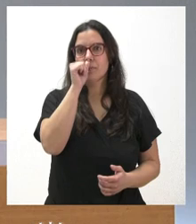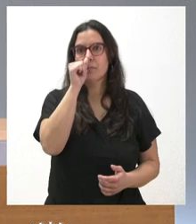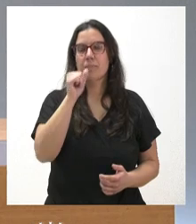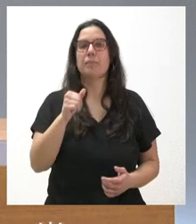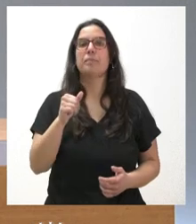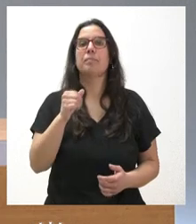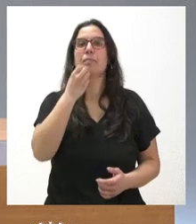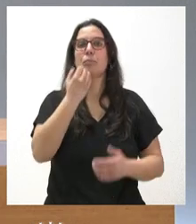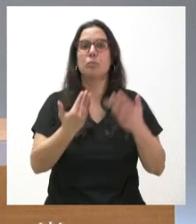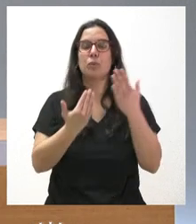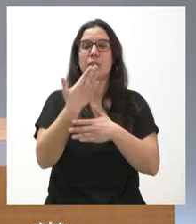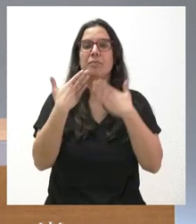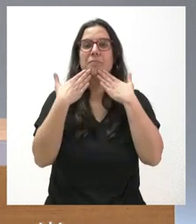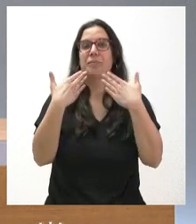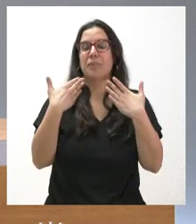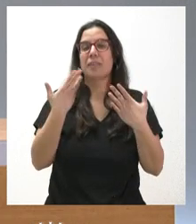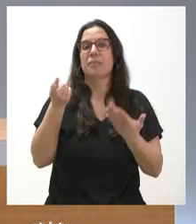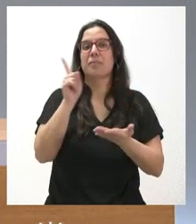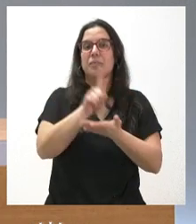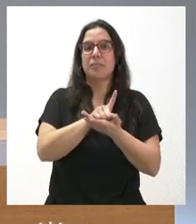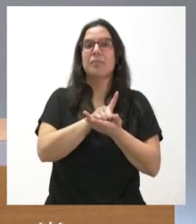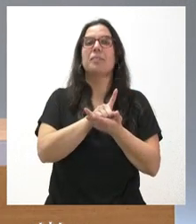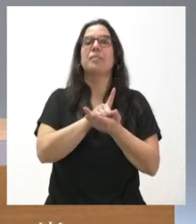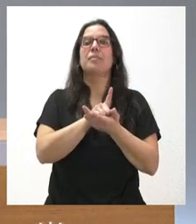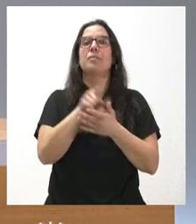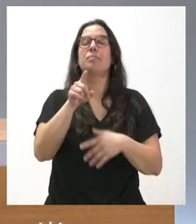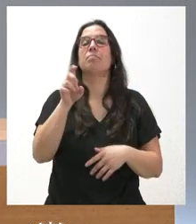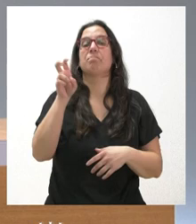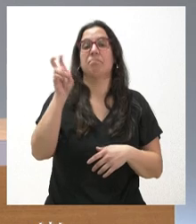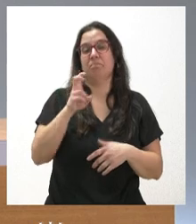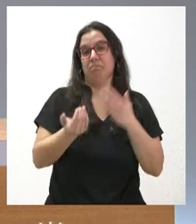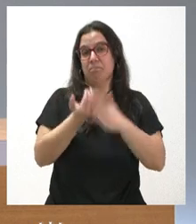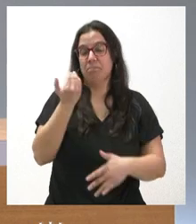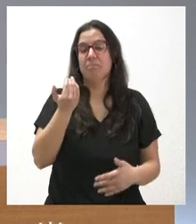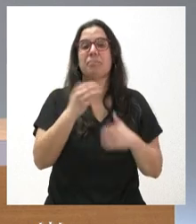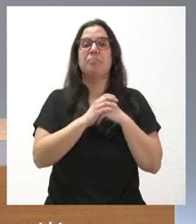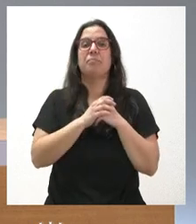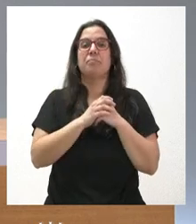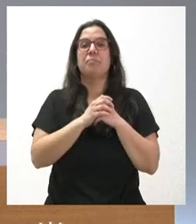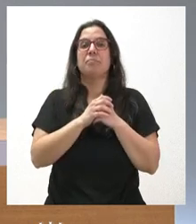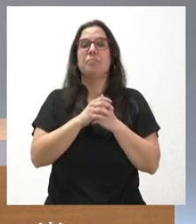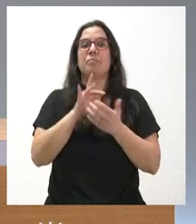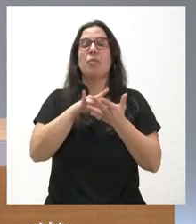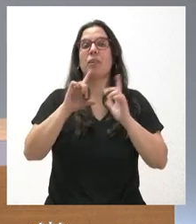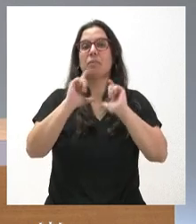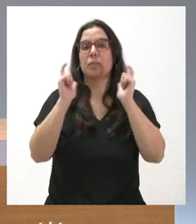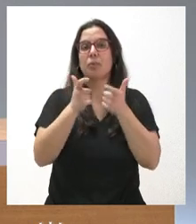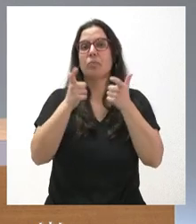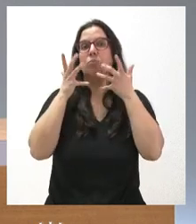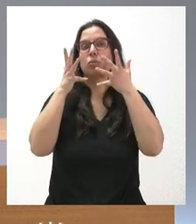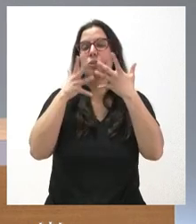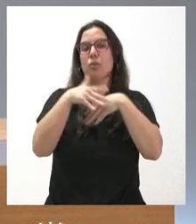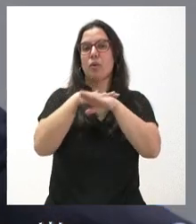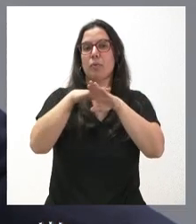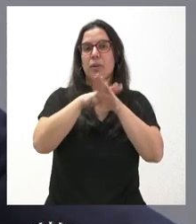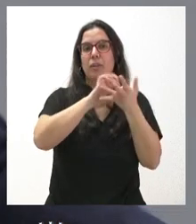y muchas gracias una vez más por su presencia hoy aquí esta mañana en donde hemos tenido reunión del Consejo de gobierno de Castilla de